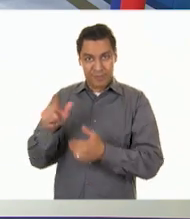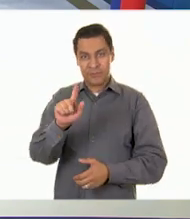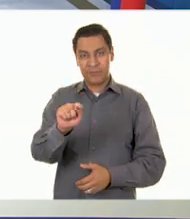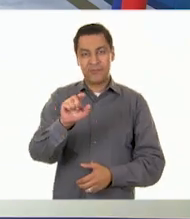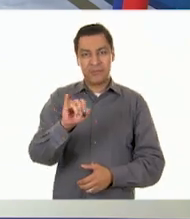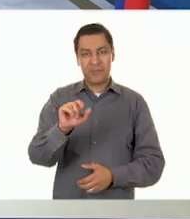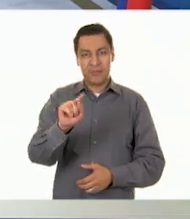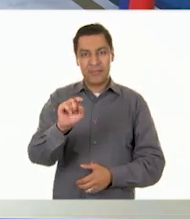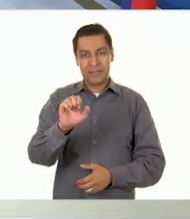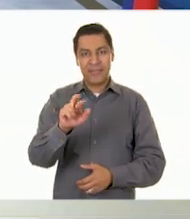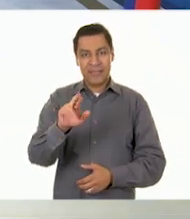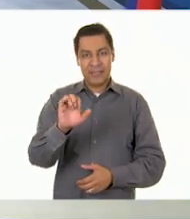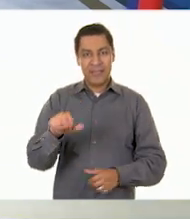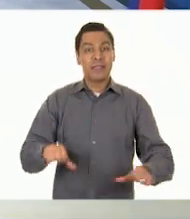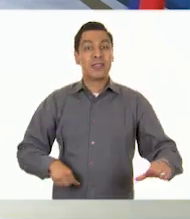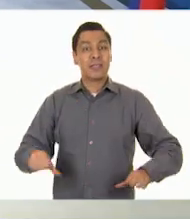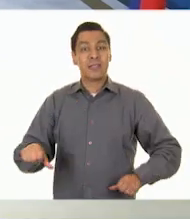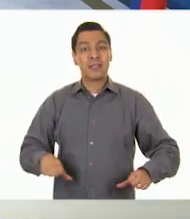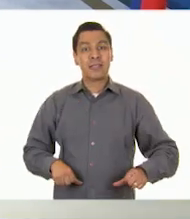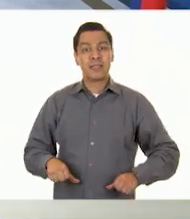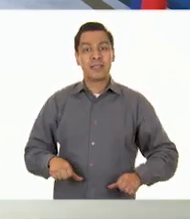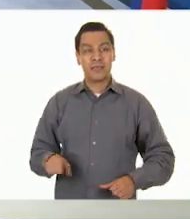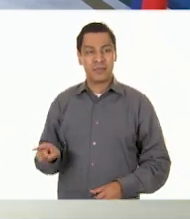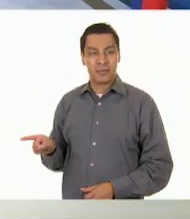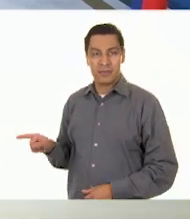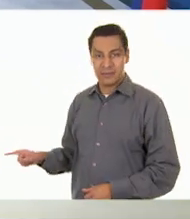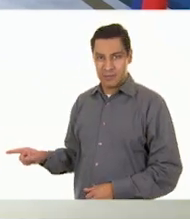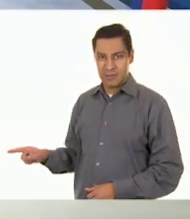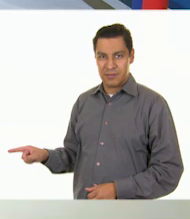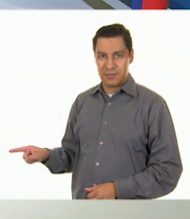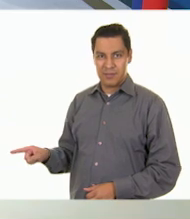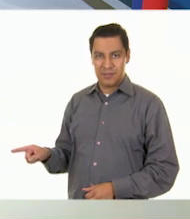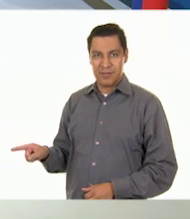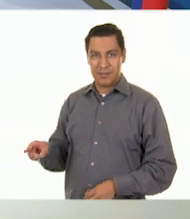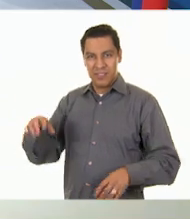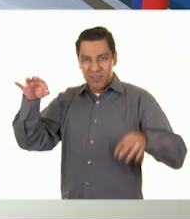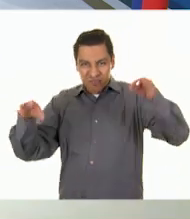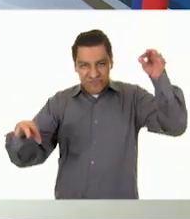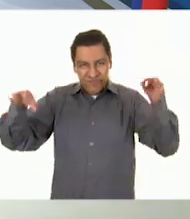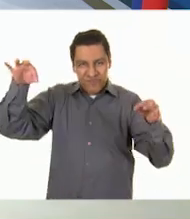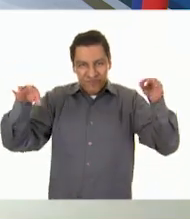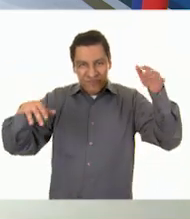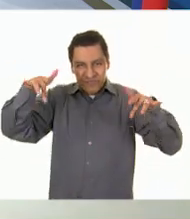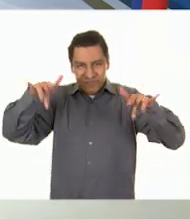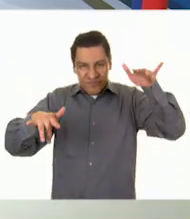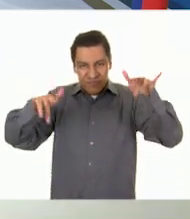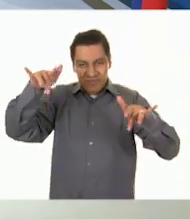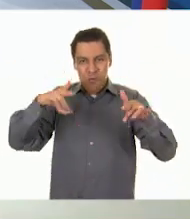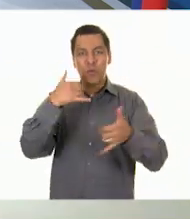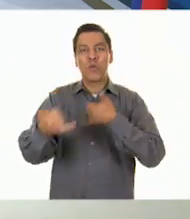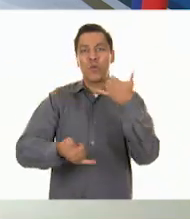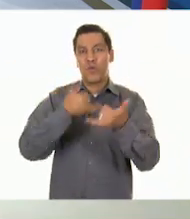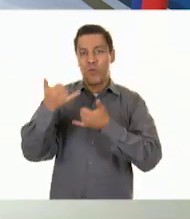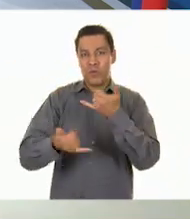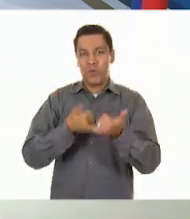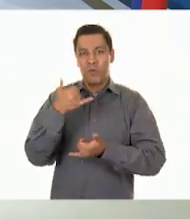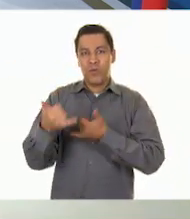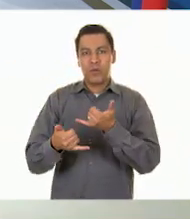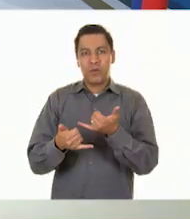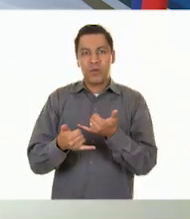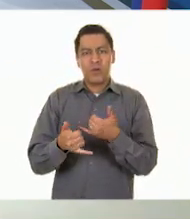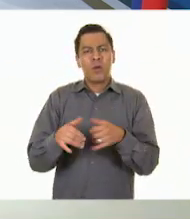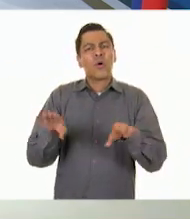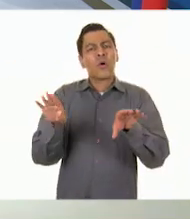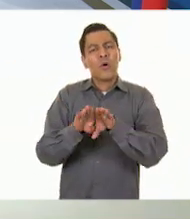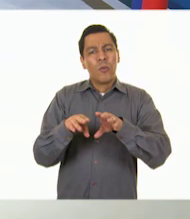actividad que se llama títere juguetón como le harían para hacer que se